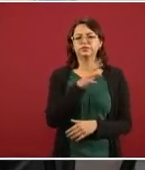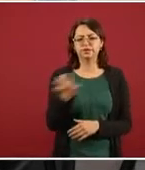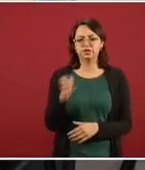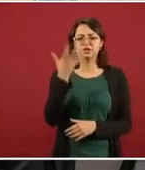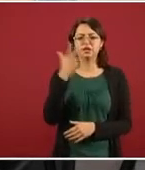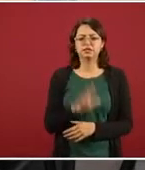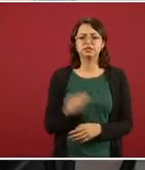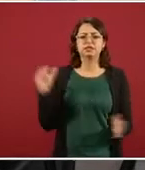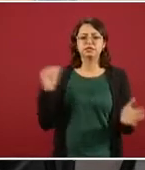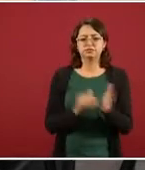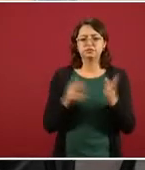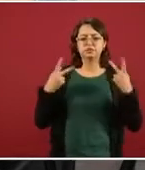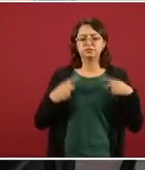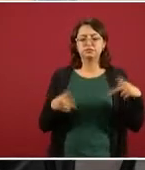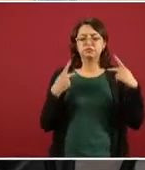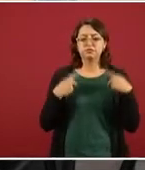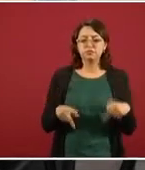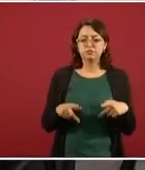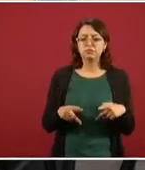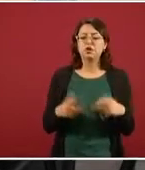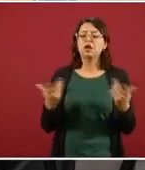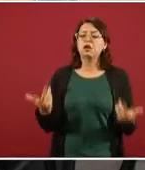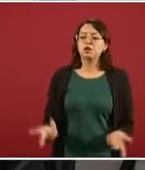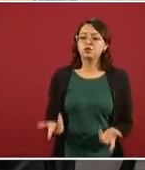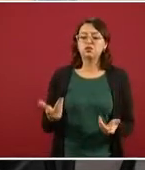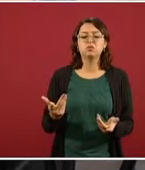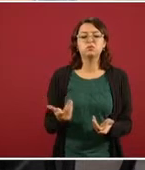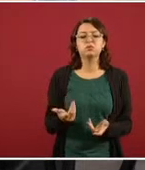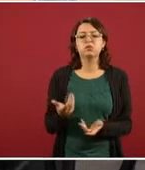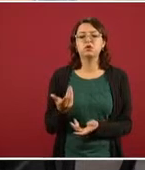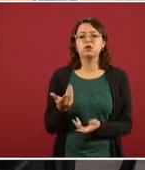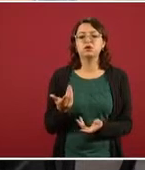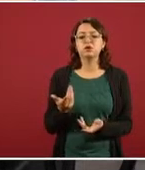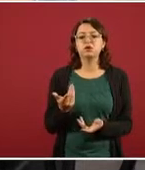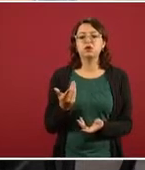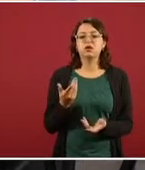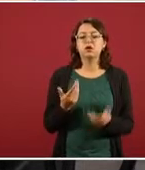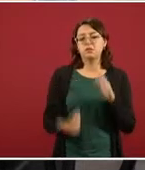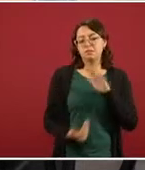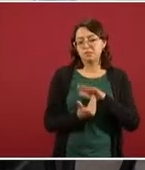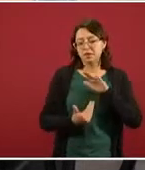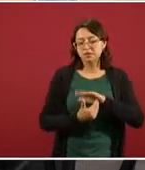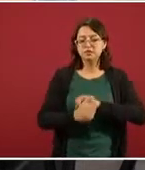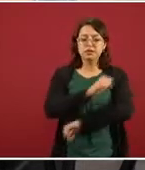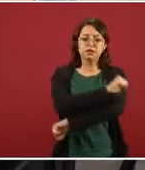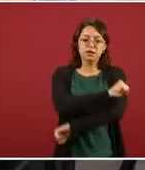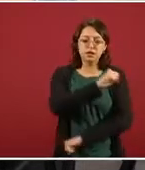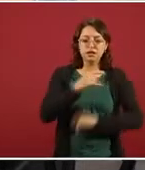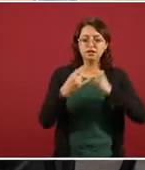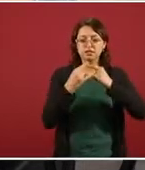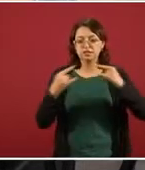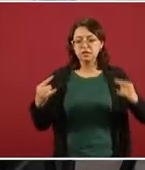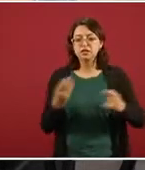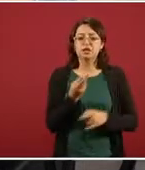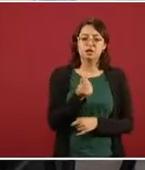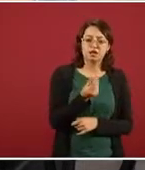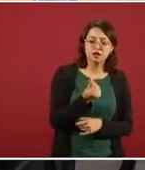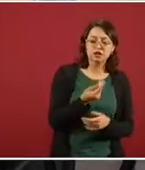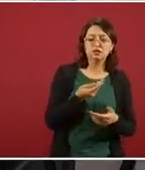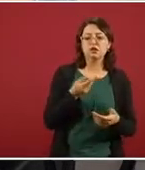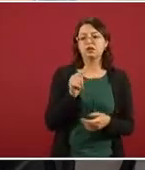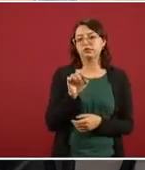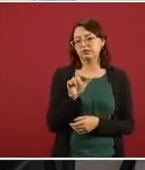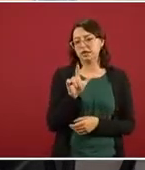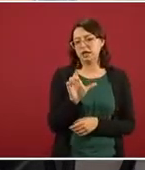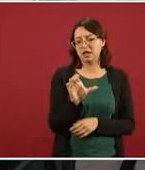510,000 personas cobran aún en operativo, en mesa de pago o en ventanilla en giro telegráfico con Telecom.